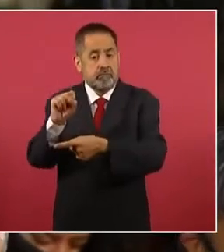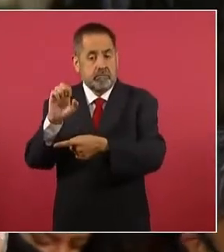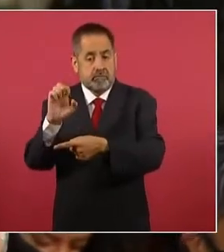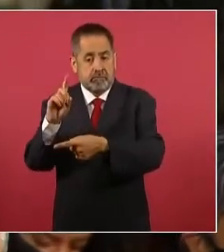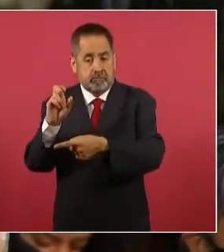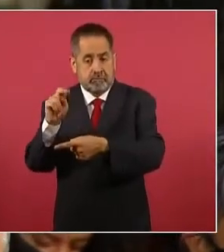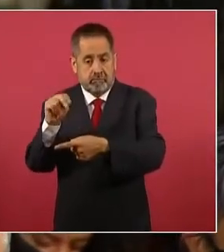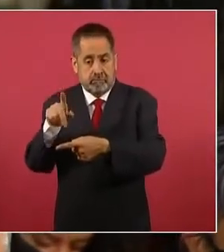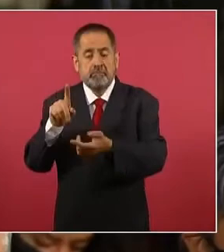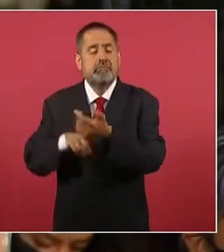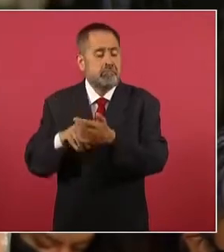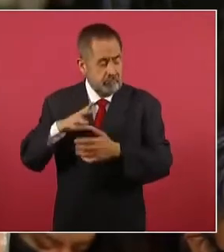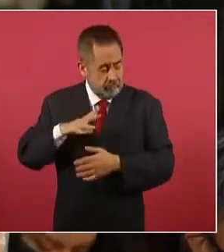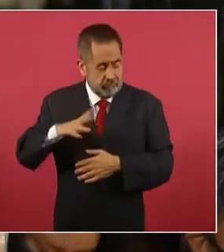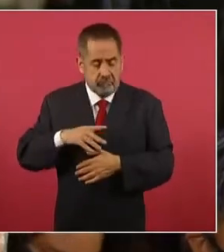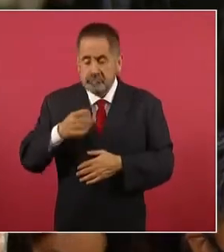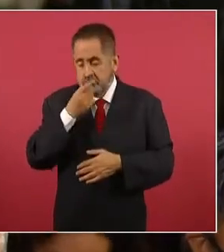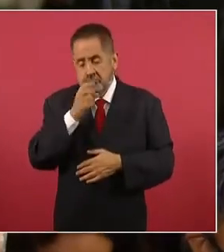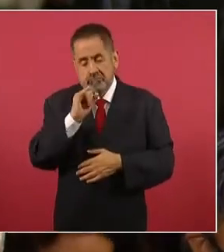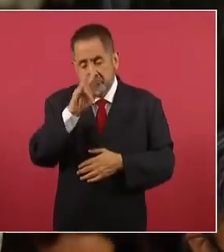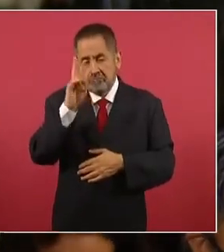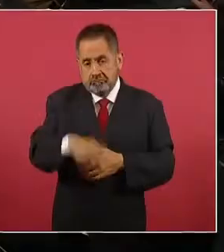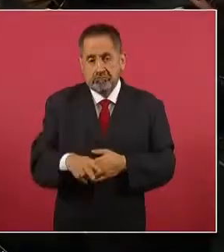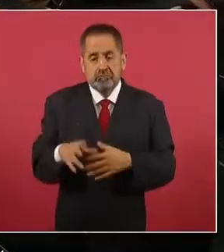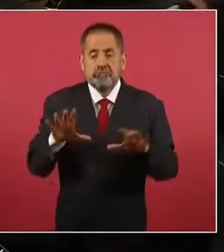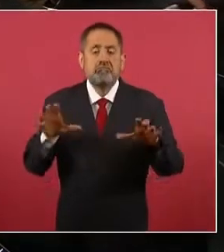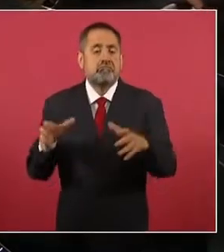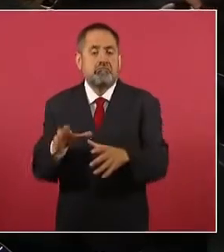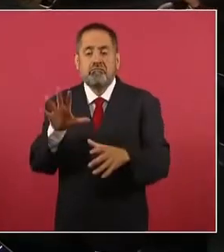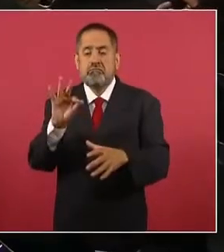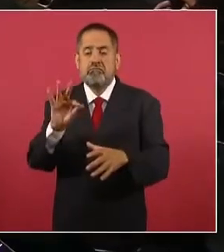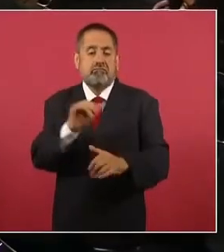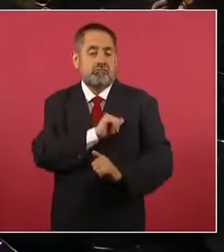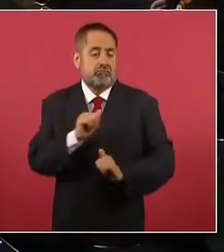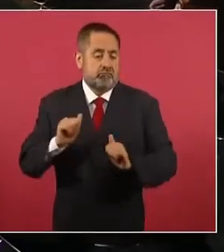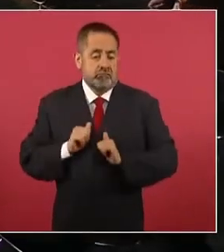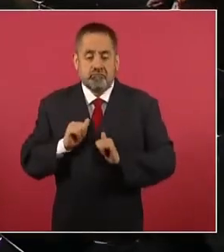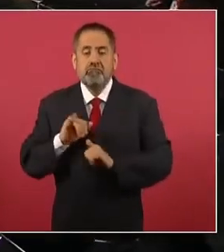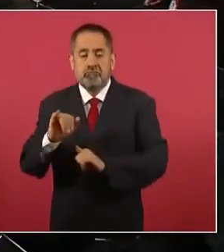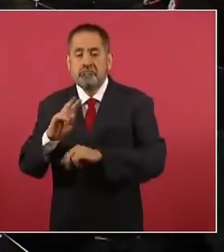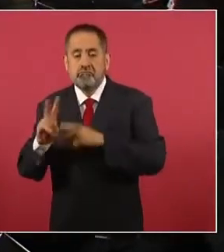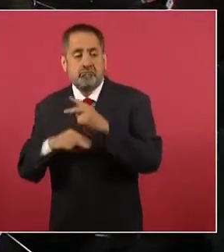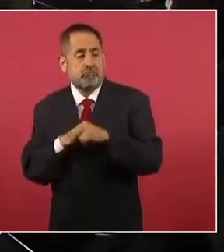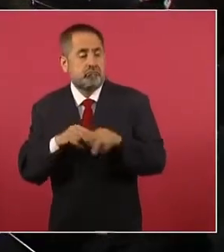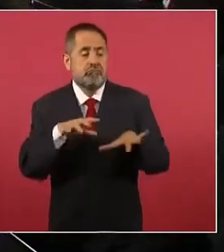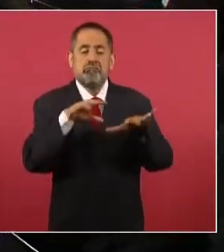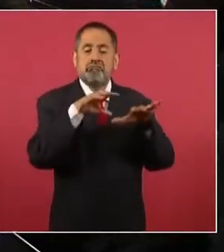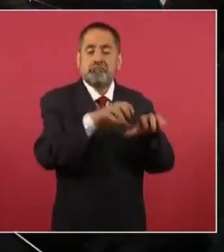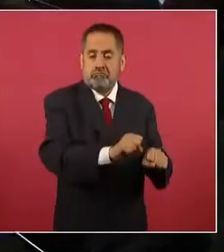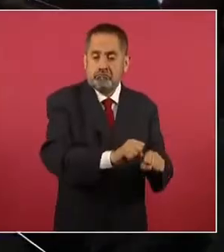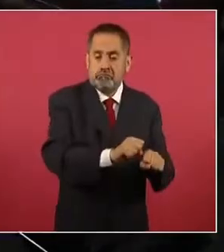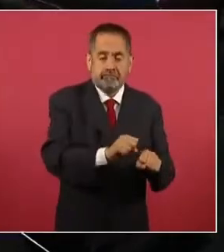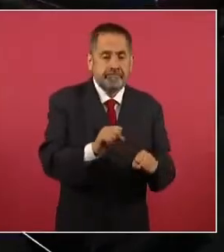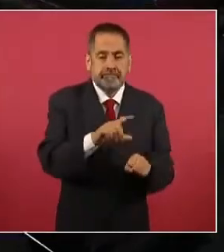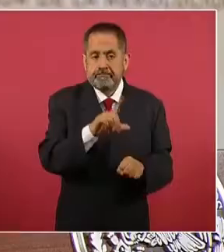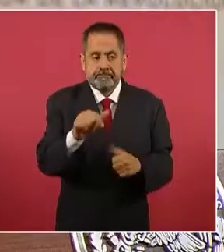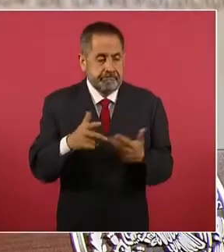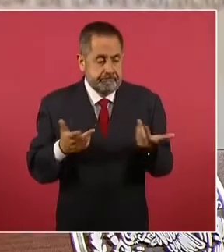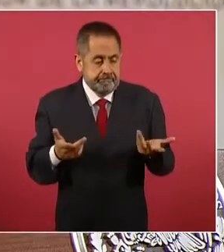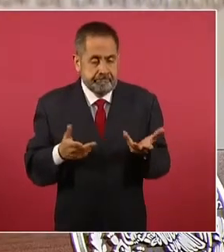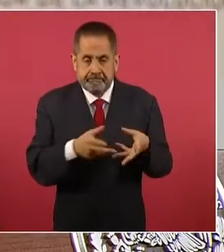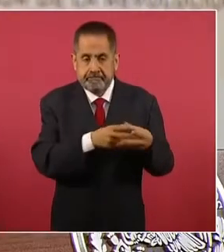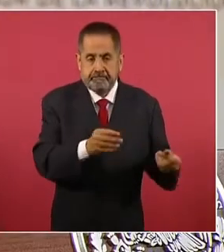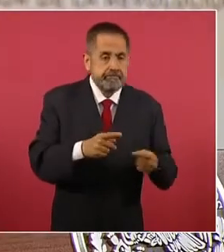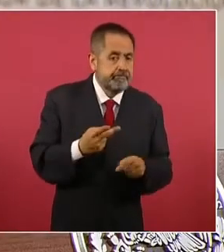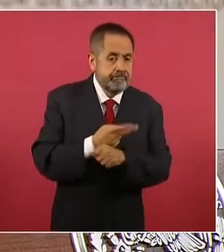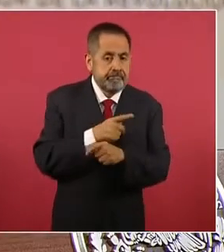una partida de militares de más de 40 fue quien ejecutó esta aprehensión. Y bueno, la Sedena lo que señala